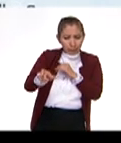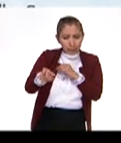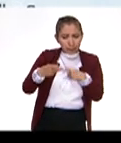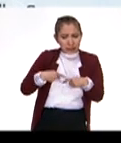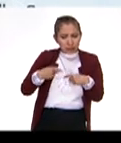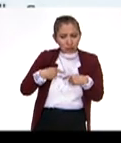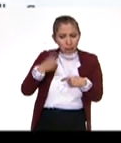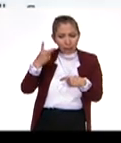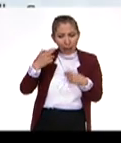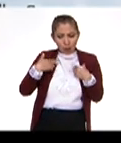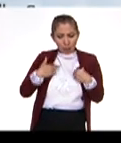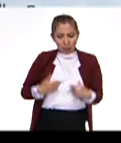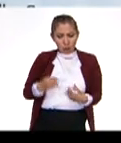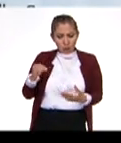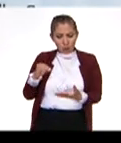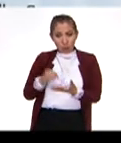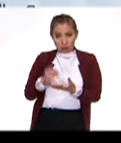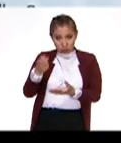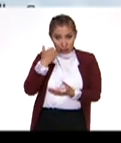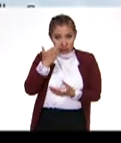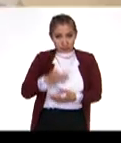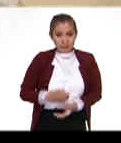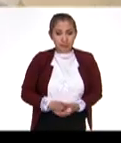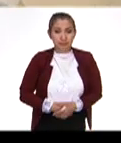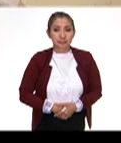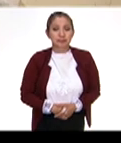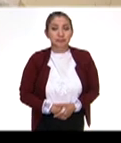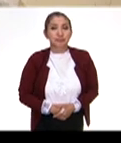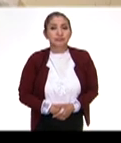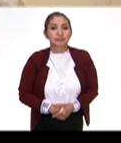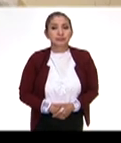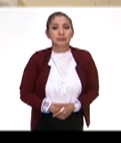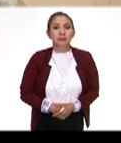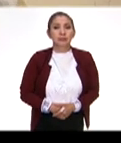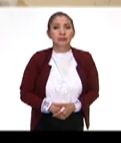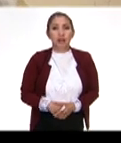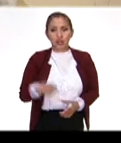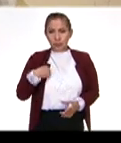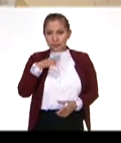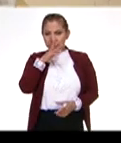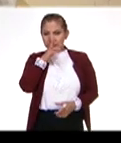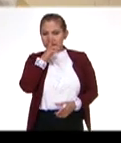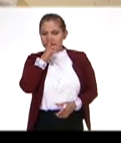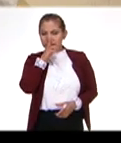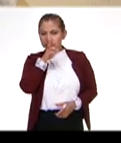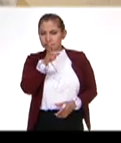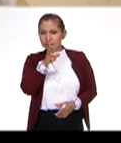personaje para humanizarlo. ¿Eso buscas? Te voy a responder